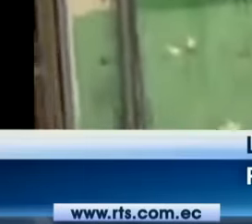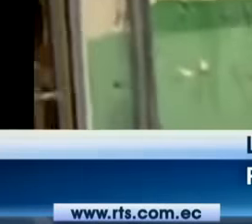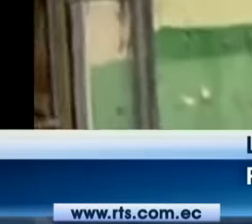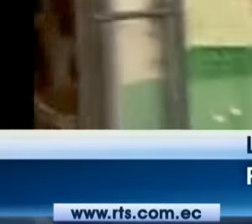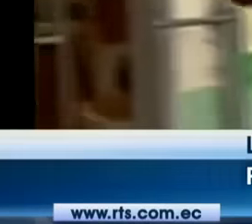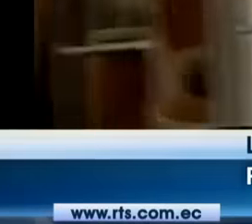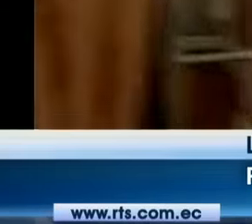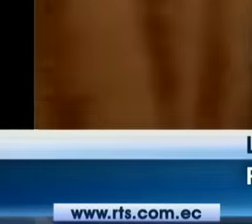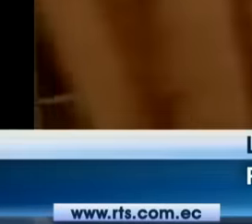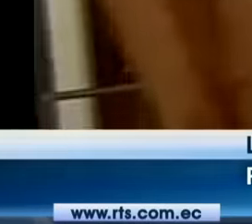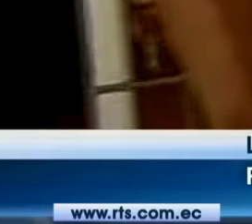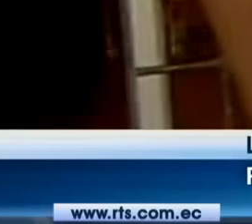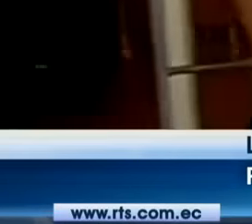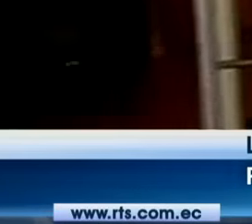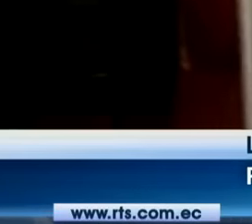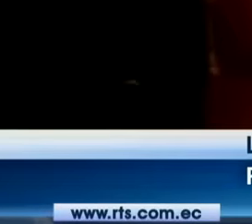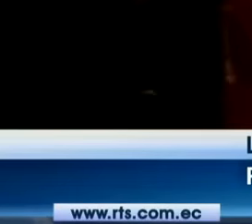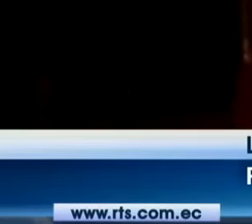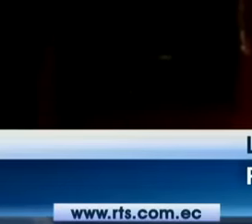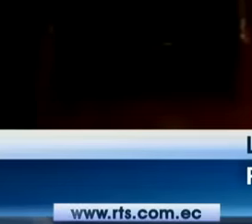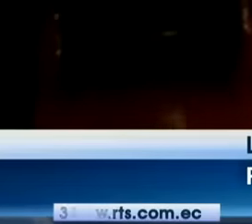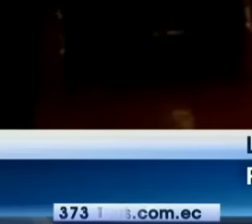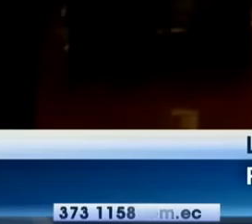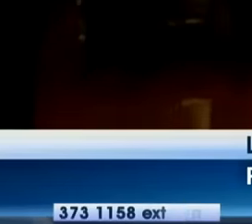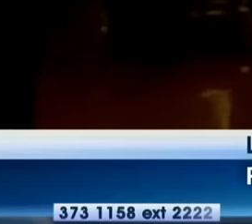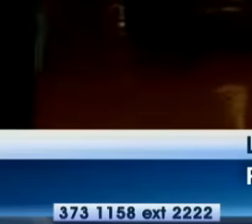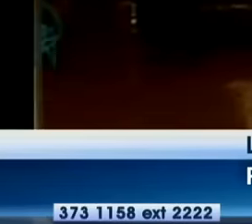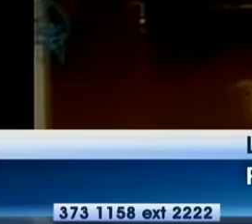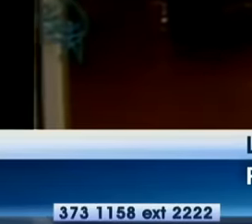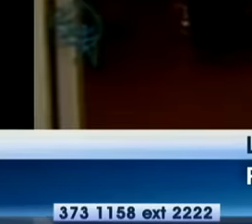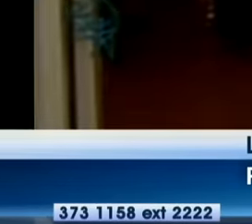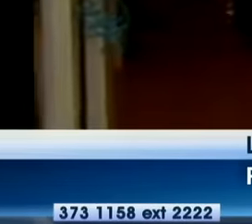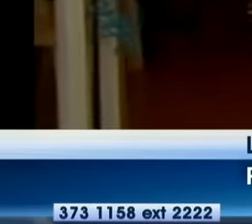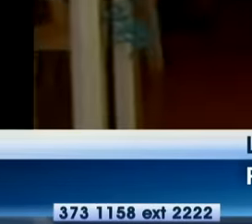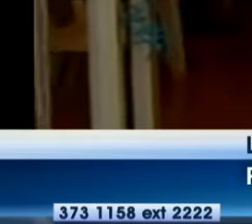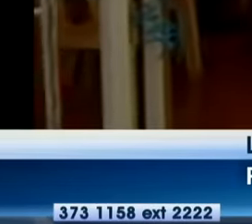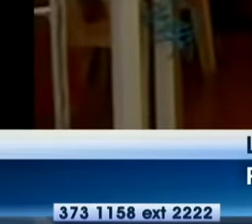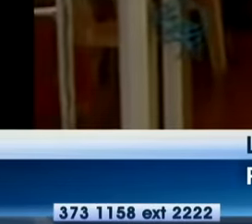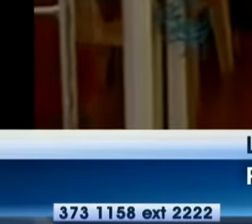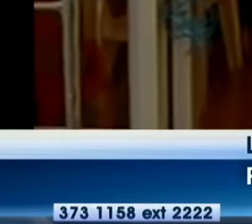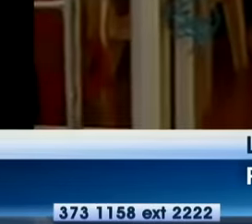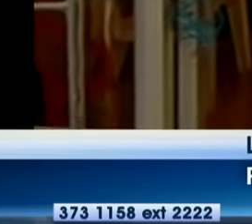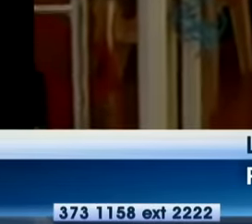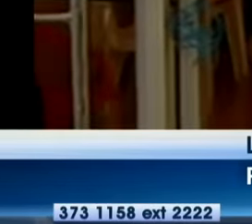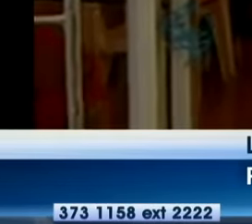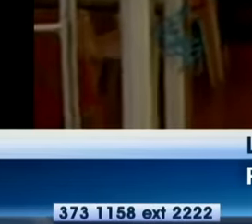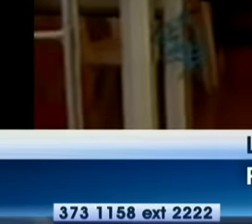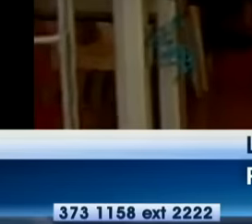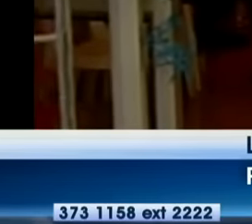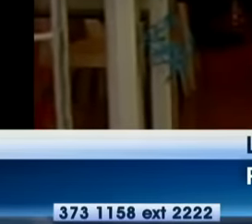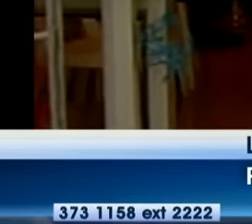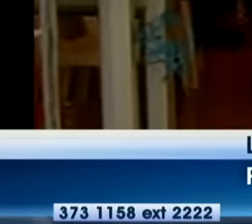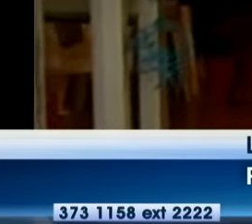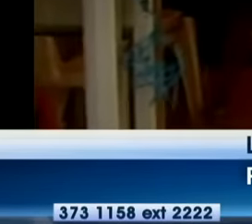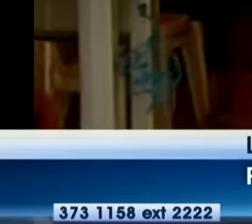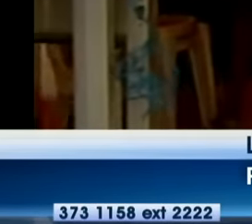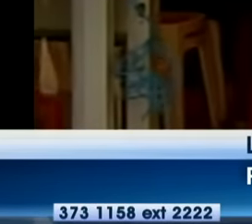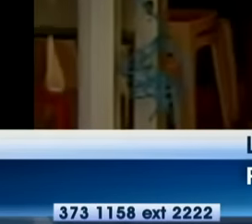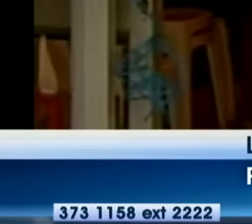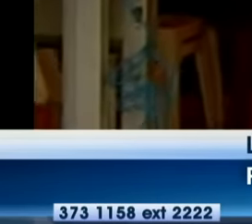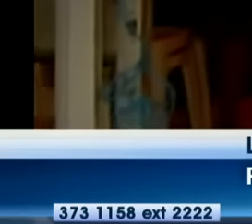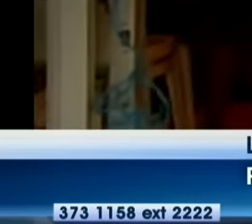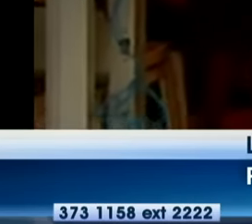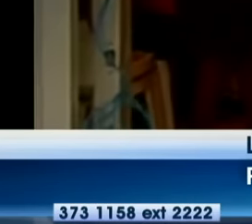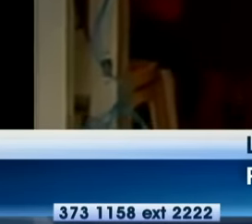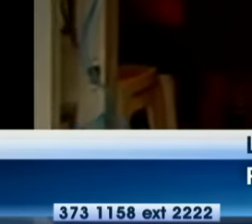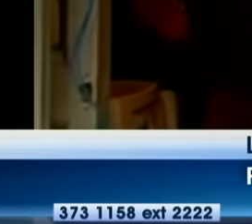no conversa mucho, no habla mucho, pero miren, aquí hay las personas están llegando aquí,